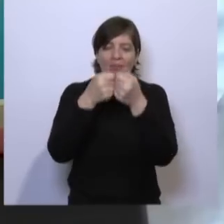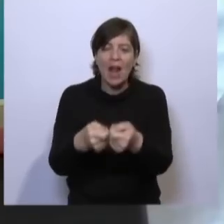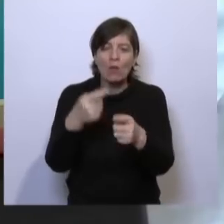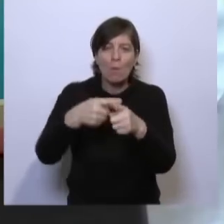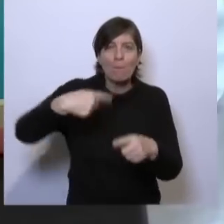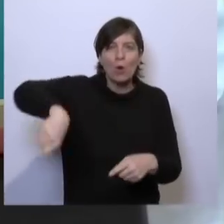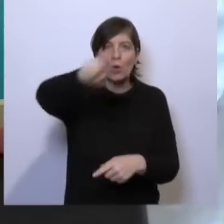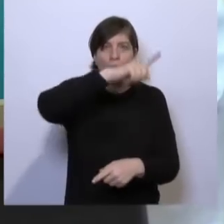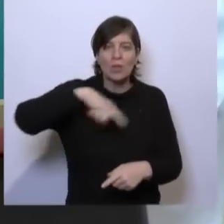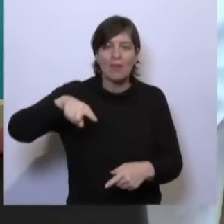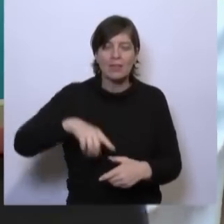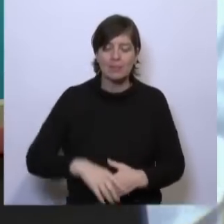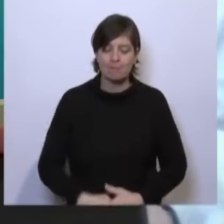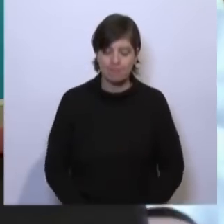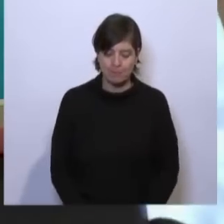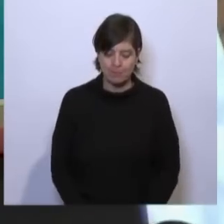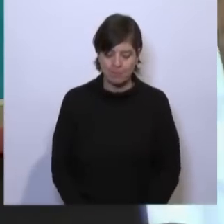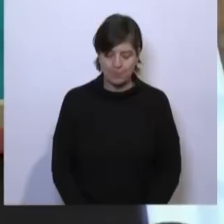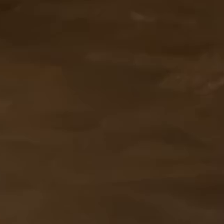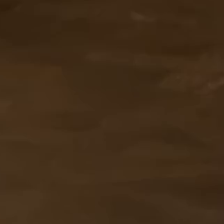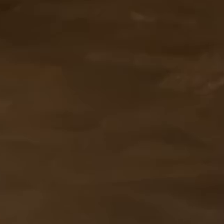será entregado por ustedes.